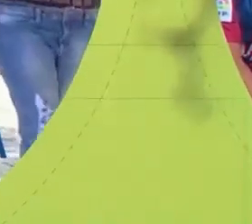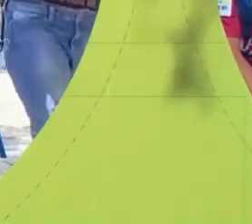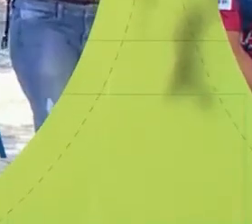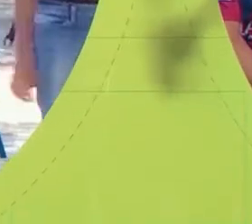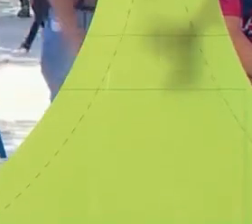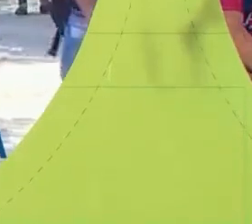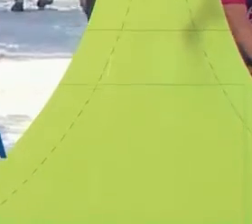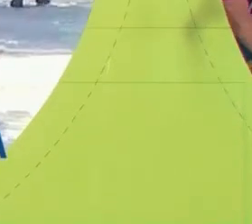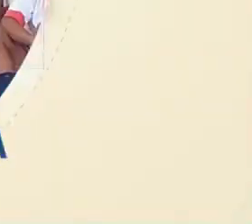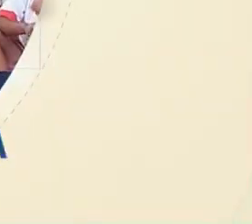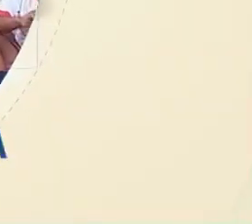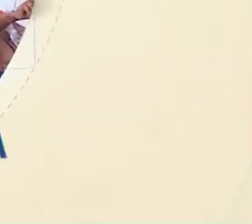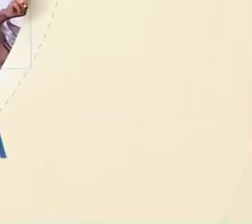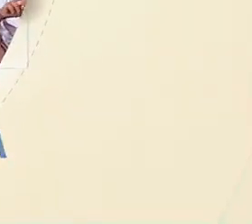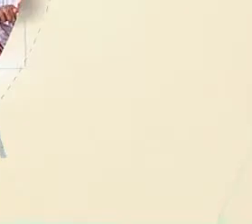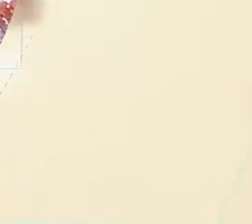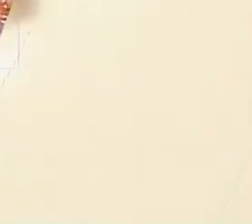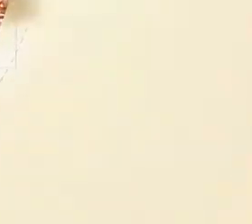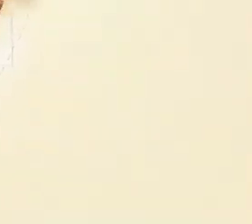El Campus TV.